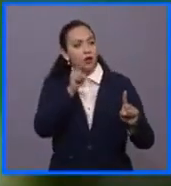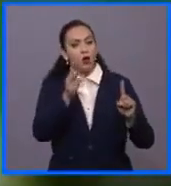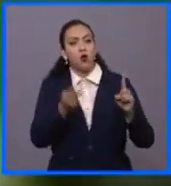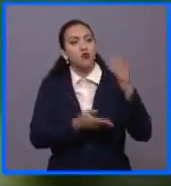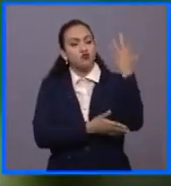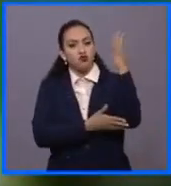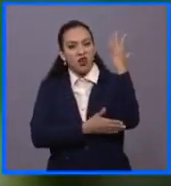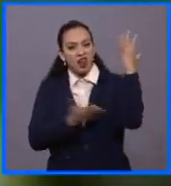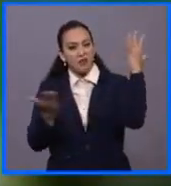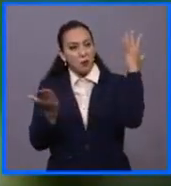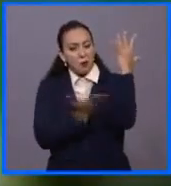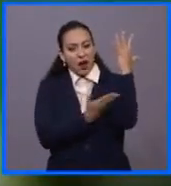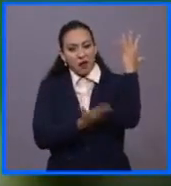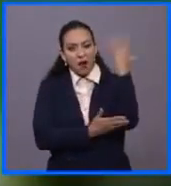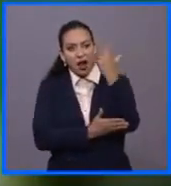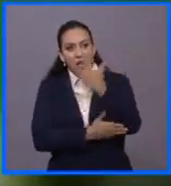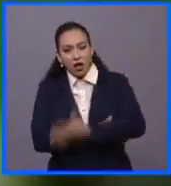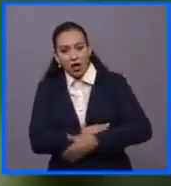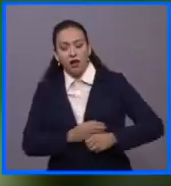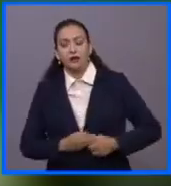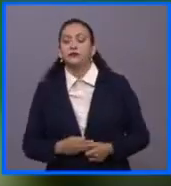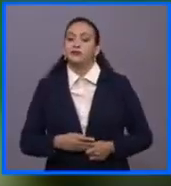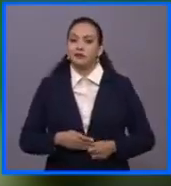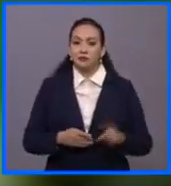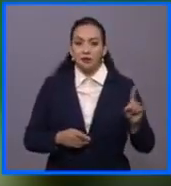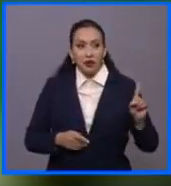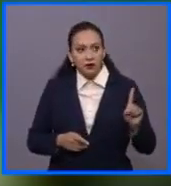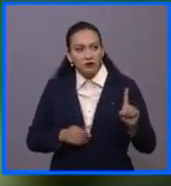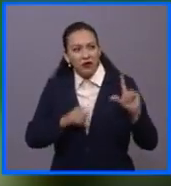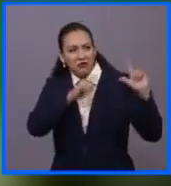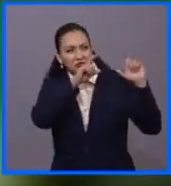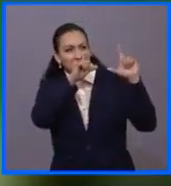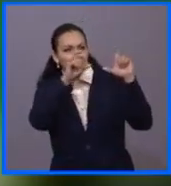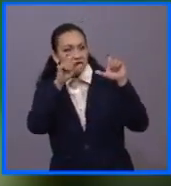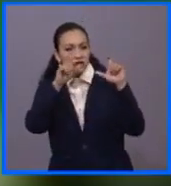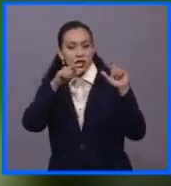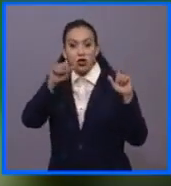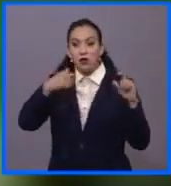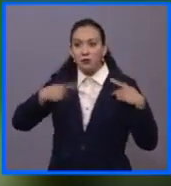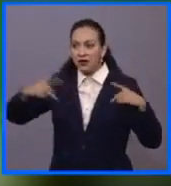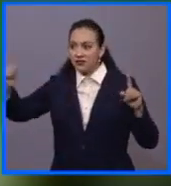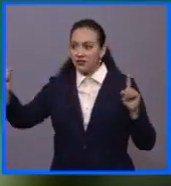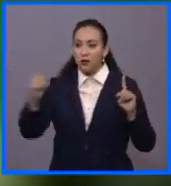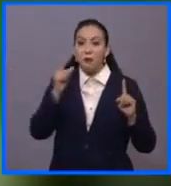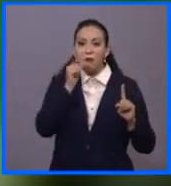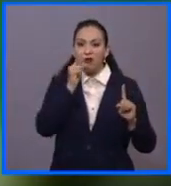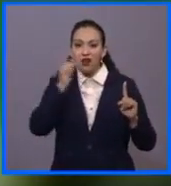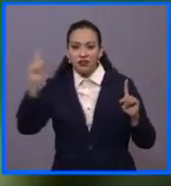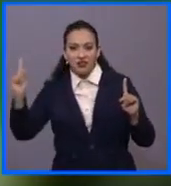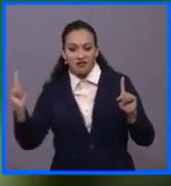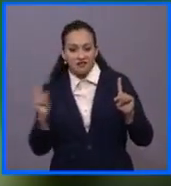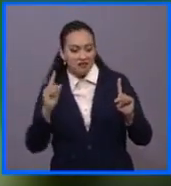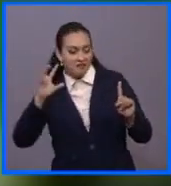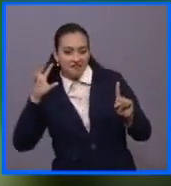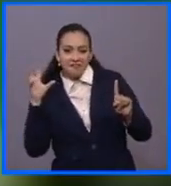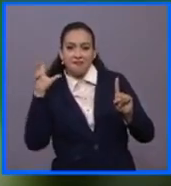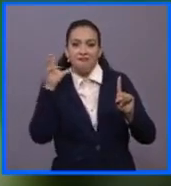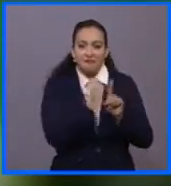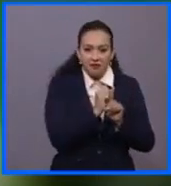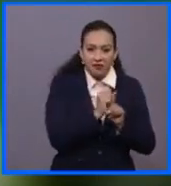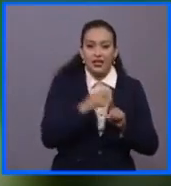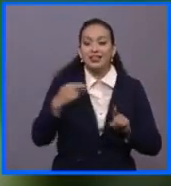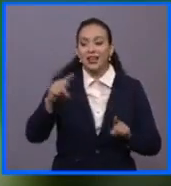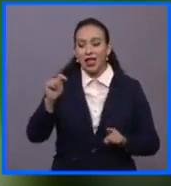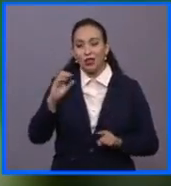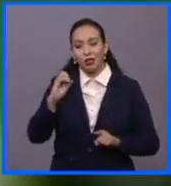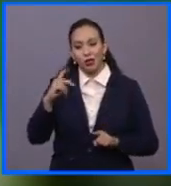en peligro de extinción. Sin embargo, al llegar al lugar fue amenazado, sometido y encarcelado por policías de la comunidad, conocidos como